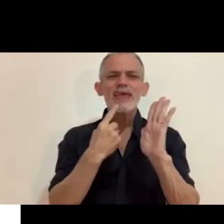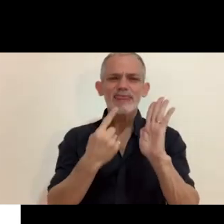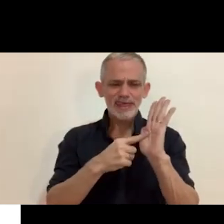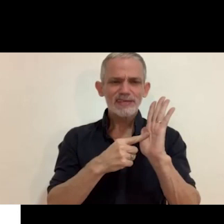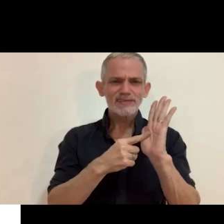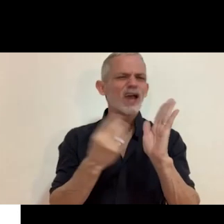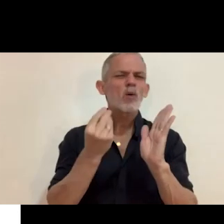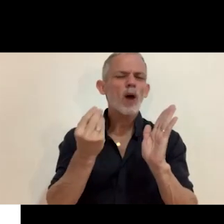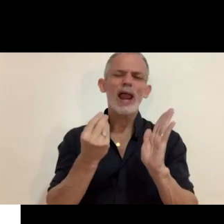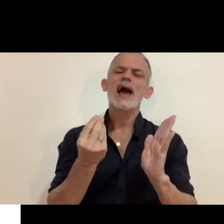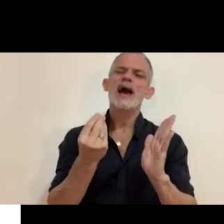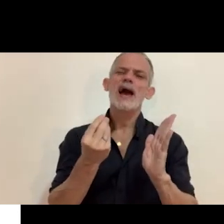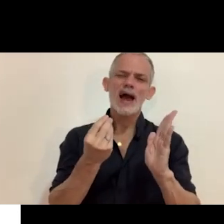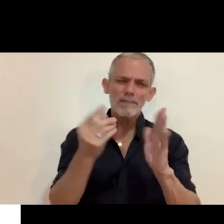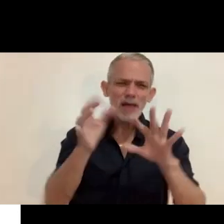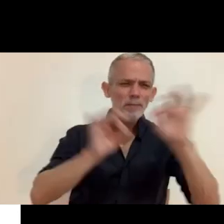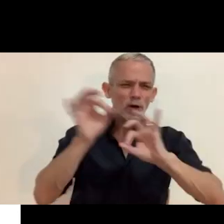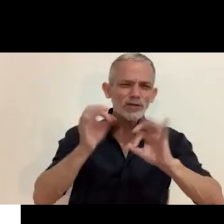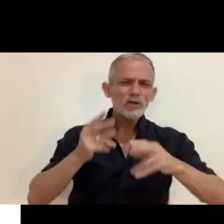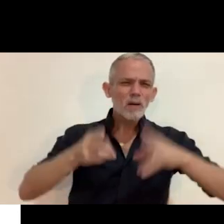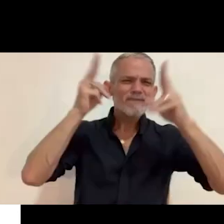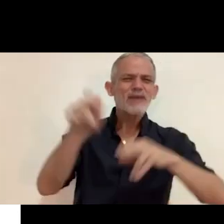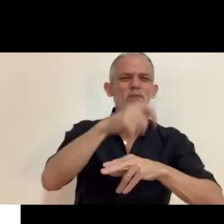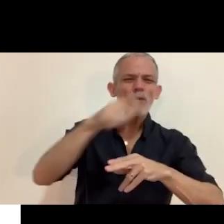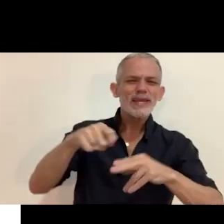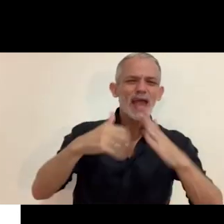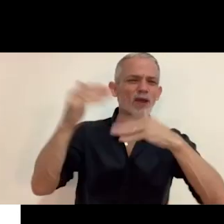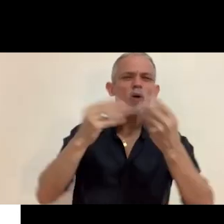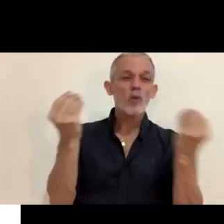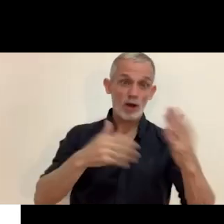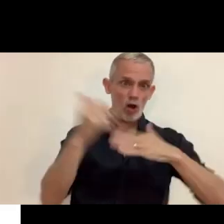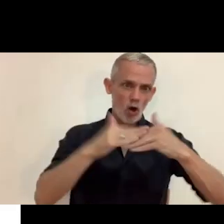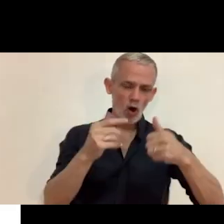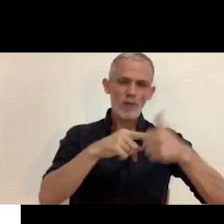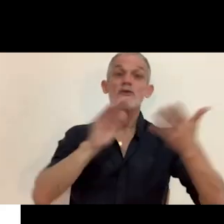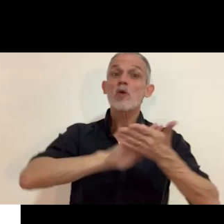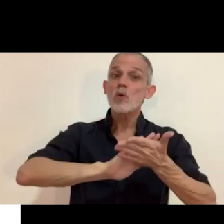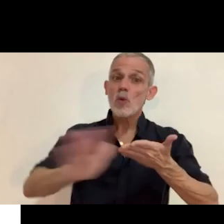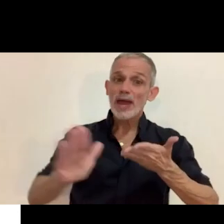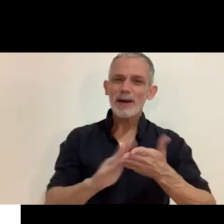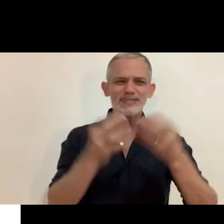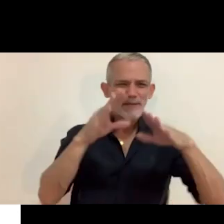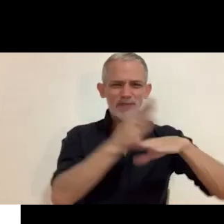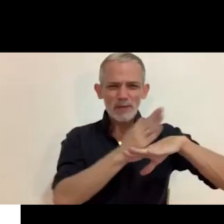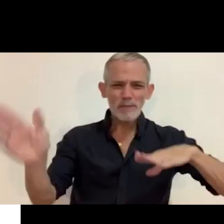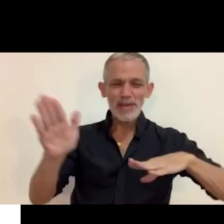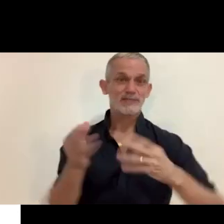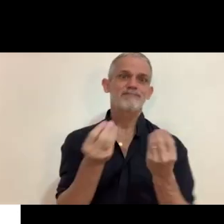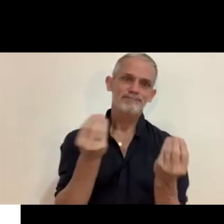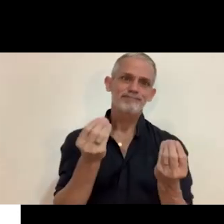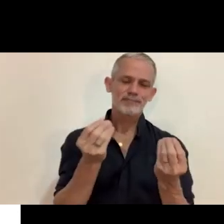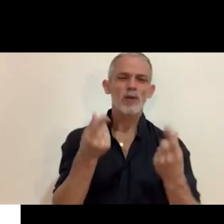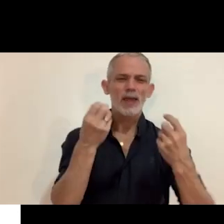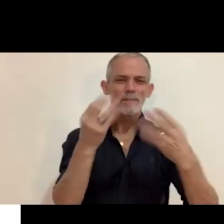debemos entender como proyectos inmobiliarios a obras nuevas que se inicien a partir de la entrada en